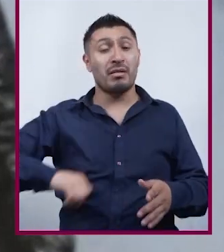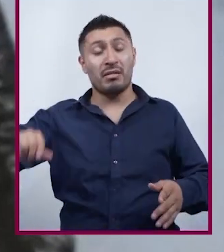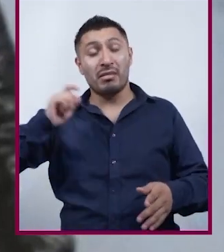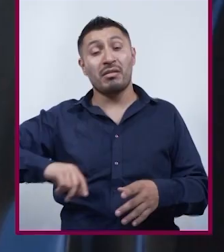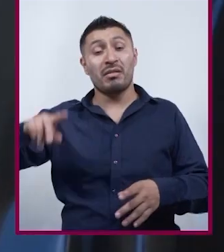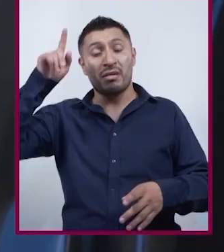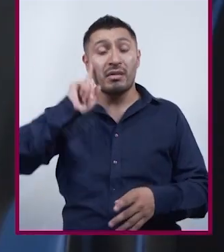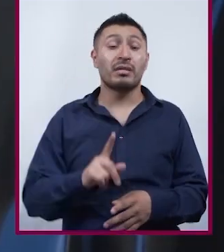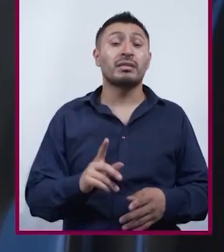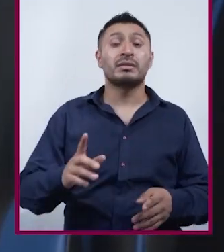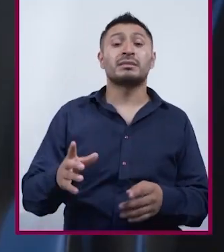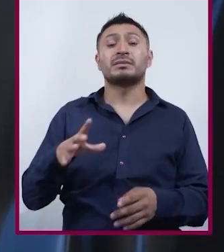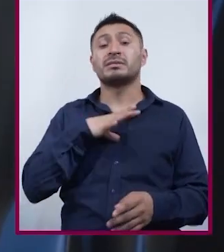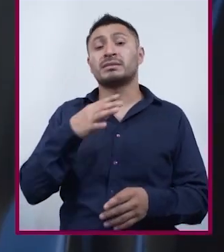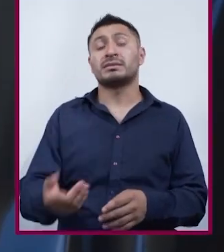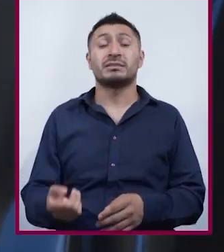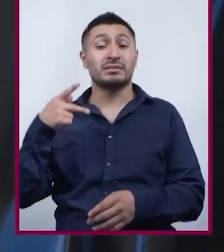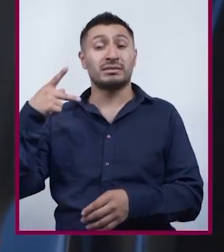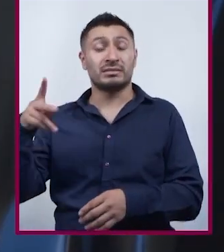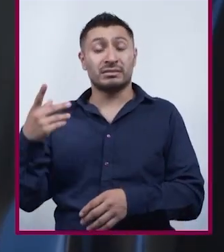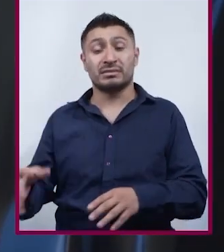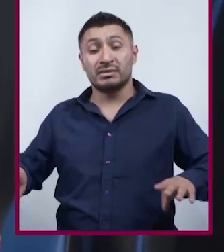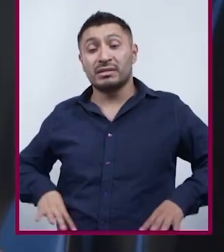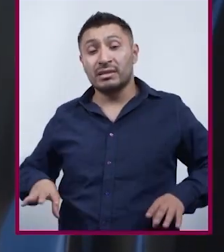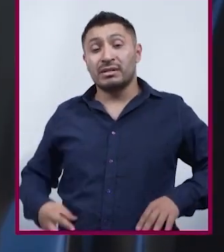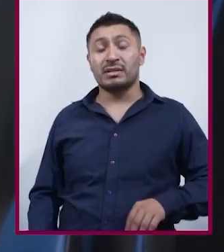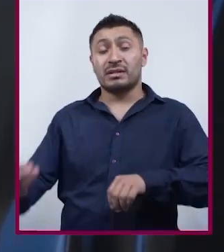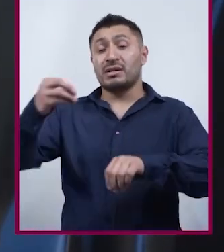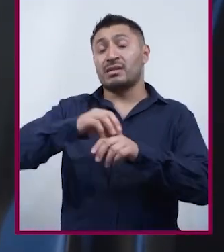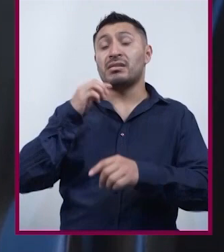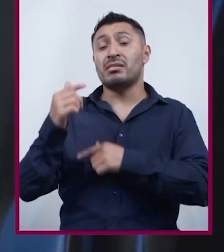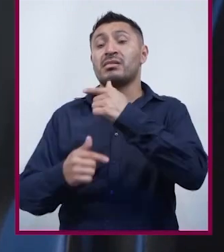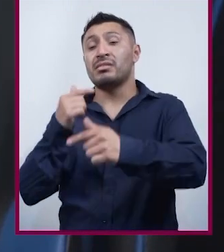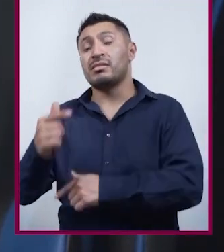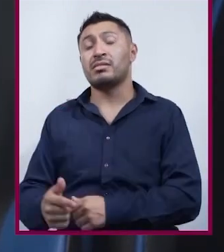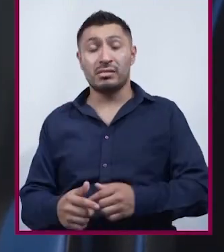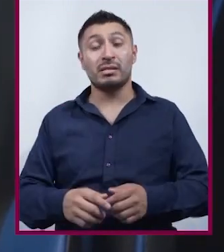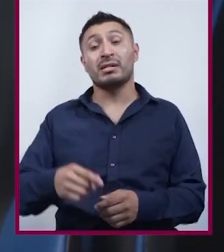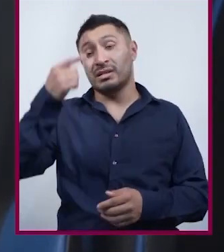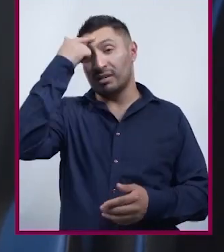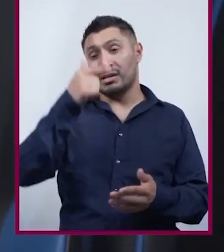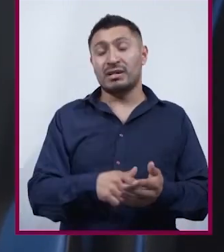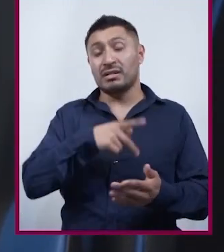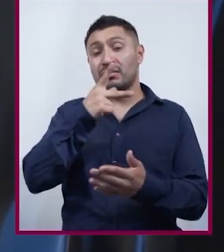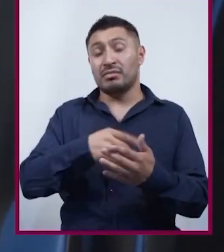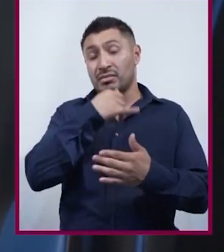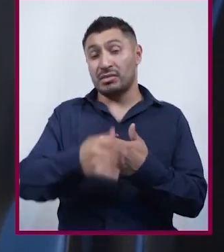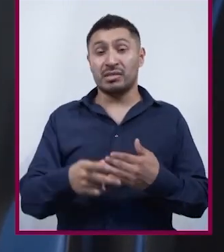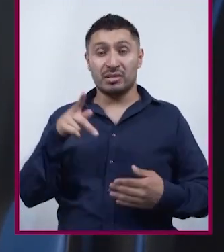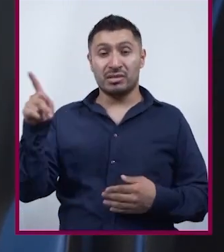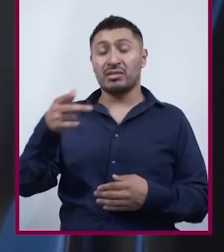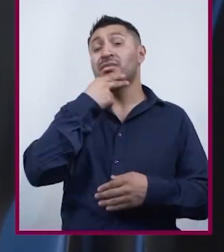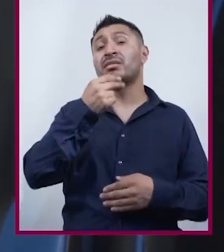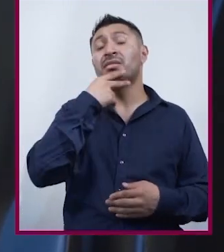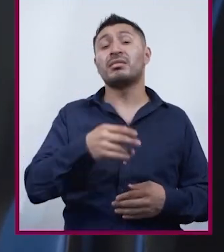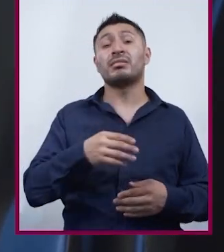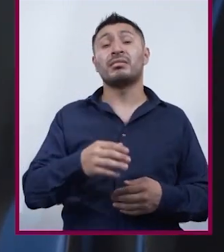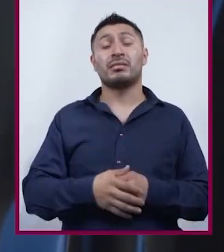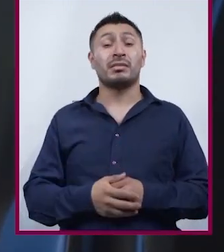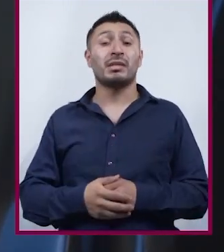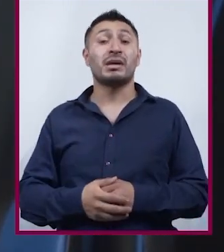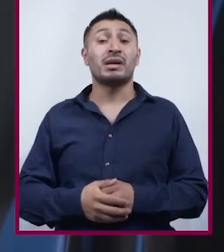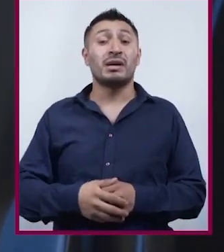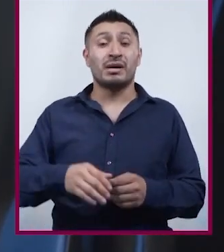arquitecto de la época porfiriana, que puso a la disposición de Vasconcelos su vasta herencia, pues creía en el proyecto del caudillo cultural,